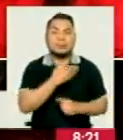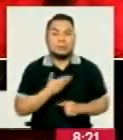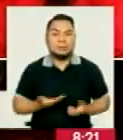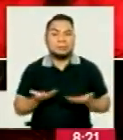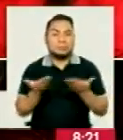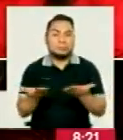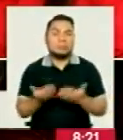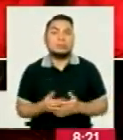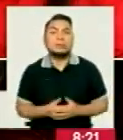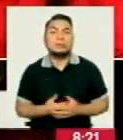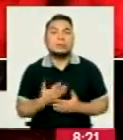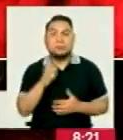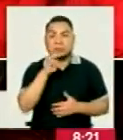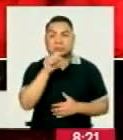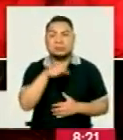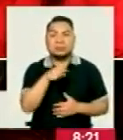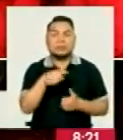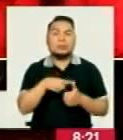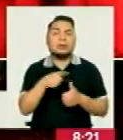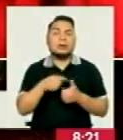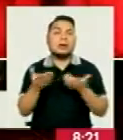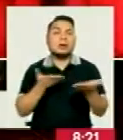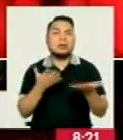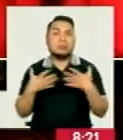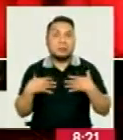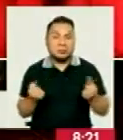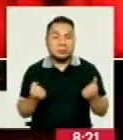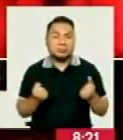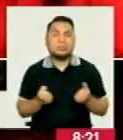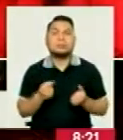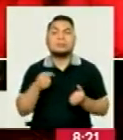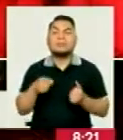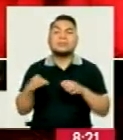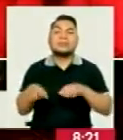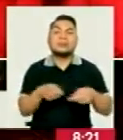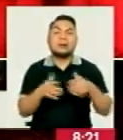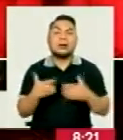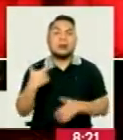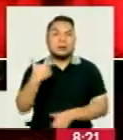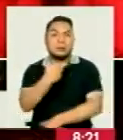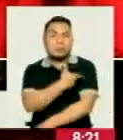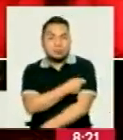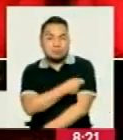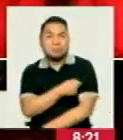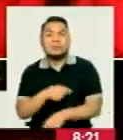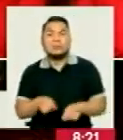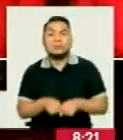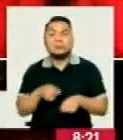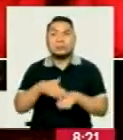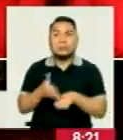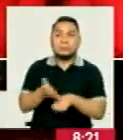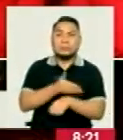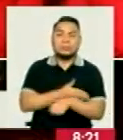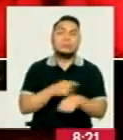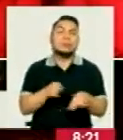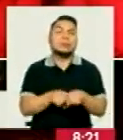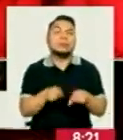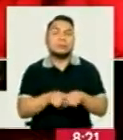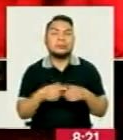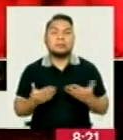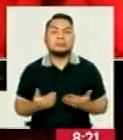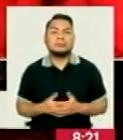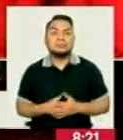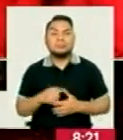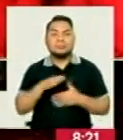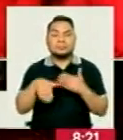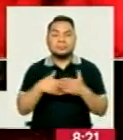¿No? Como bien has indicado, servicios en salud, ahí se realizan vacunaciones, tanto de prevención también y también